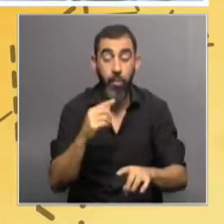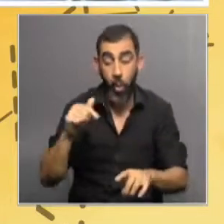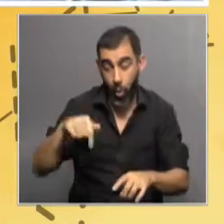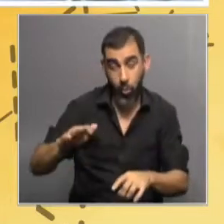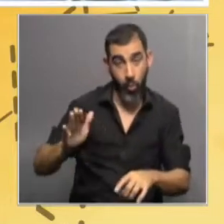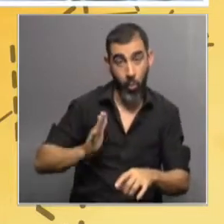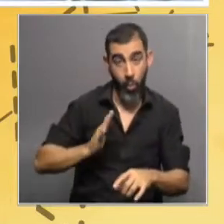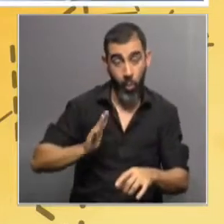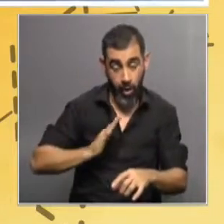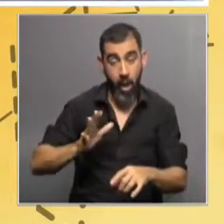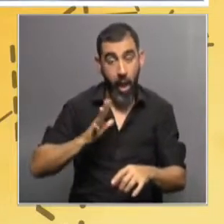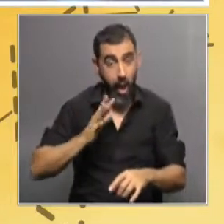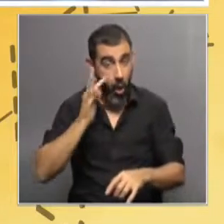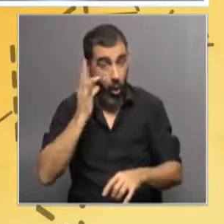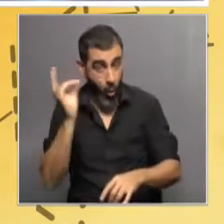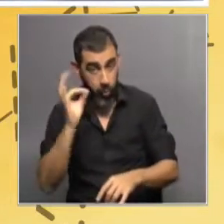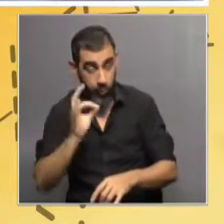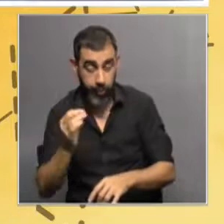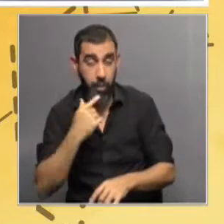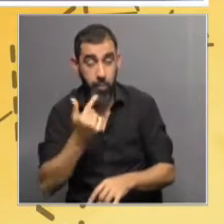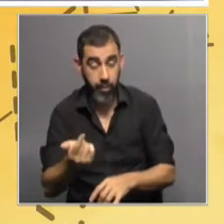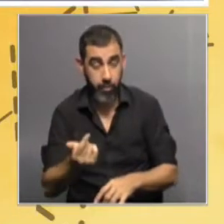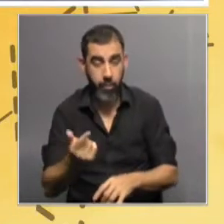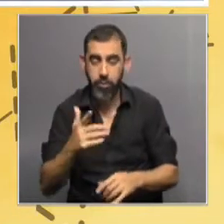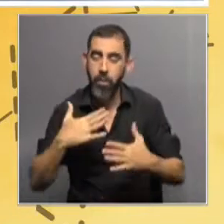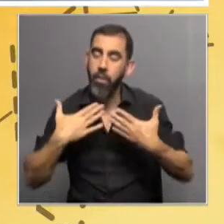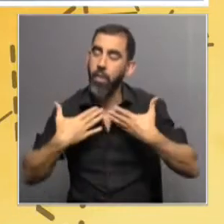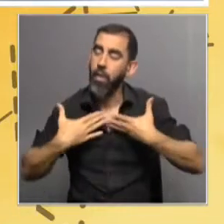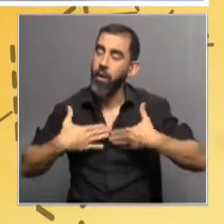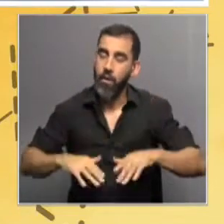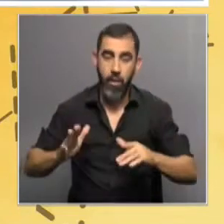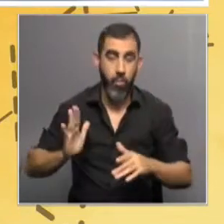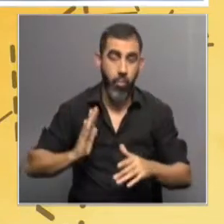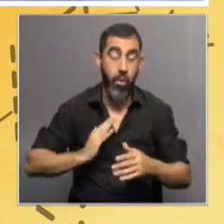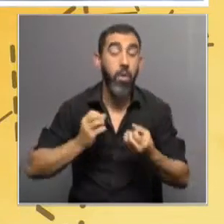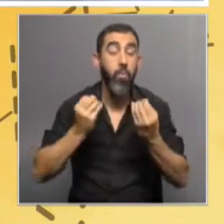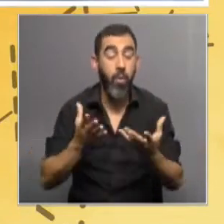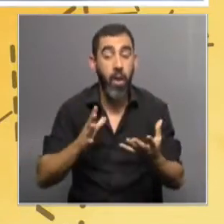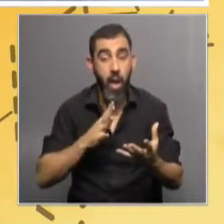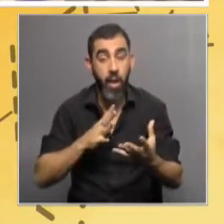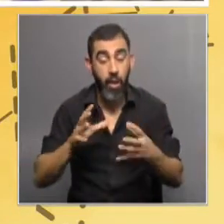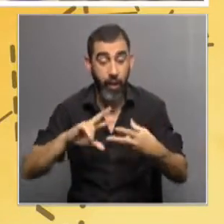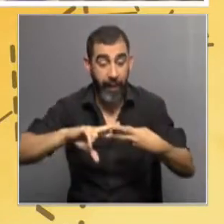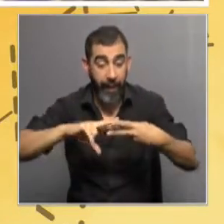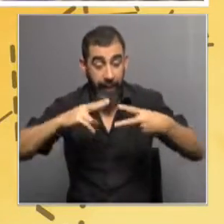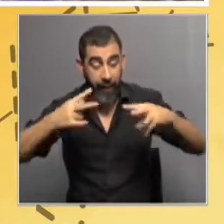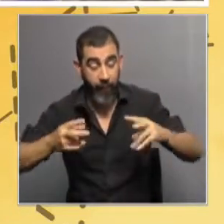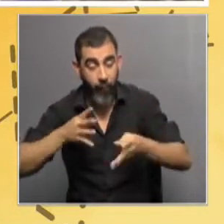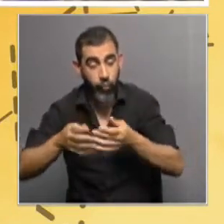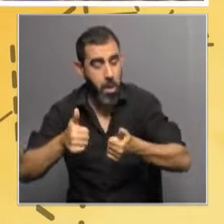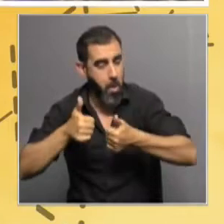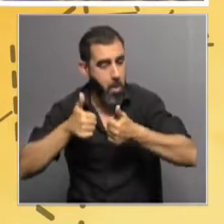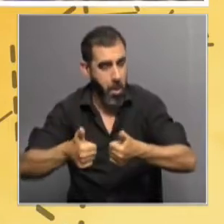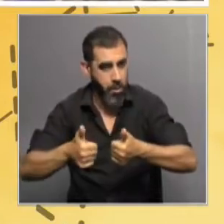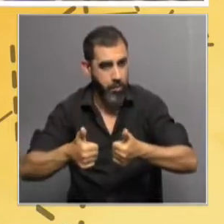esa posibilidad, lo que vimos en la clínica, es una tranquilidad enorme, porque saber que un grupo de sus genes está funcionando bien,